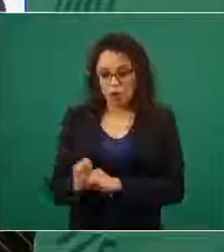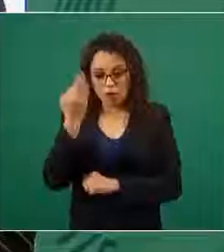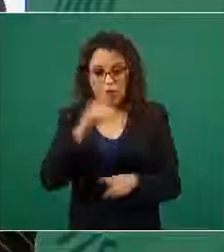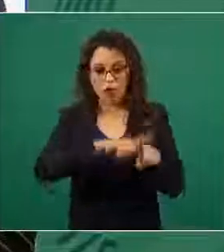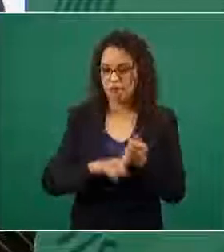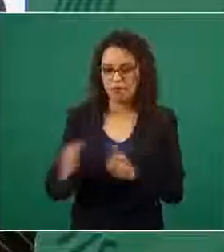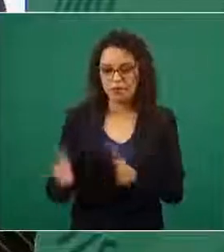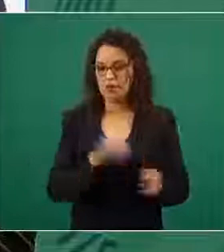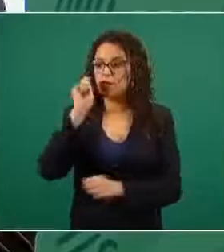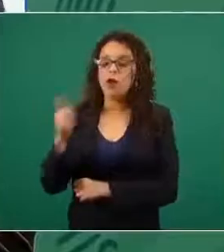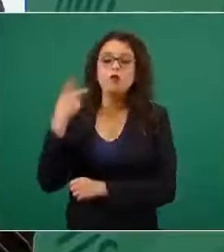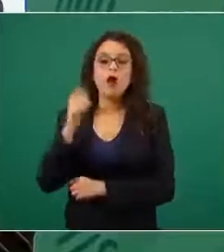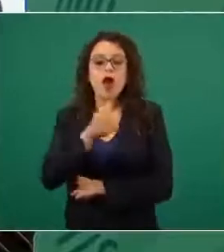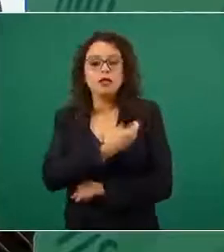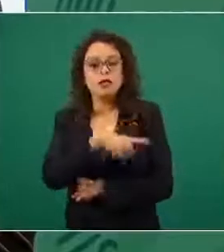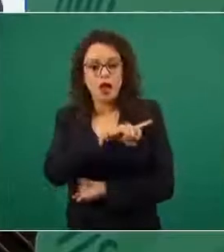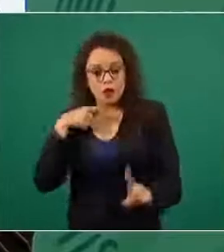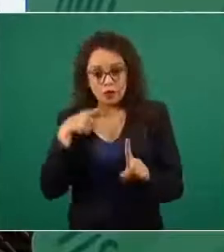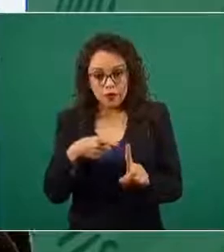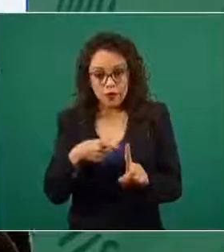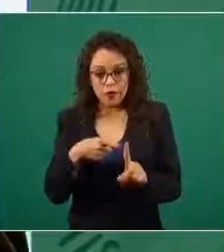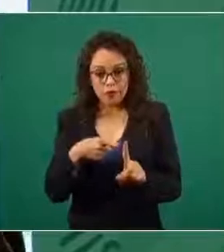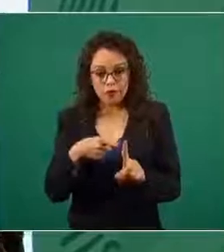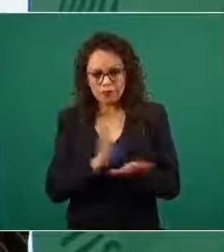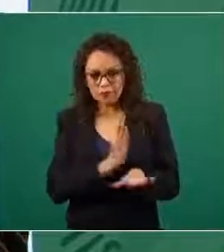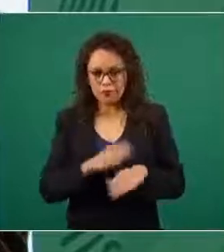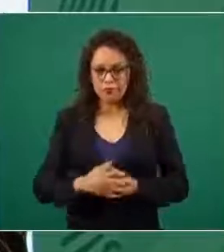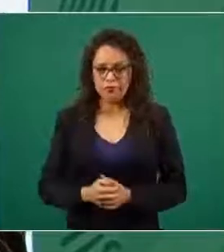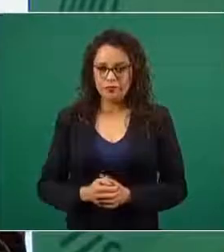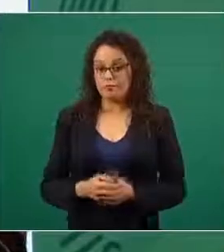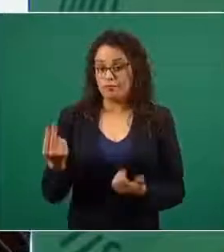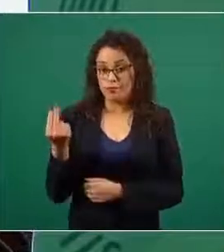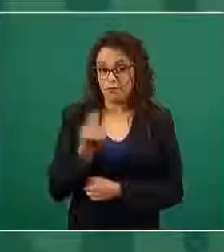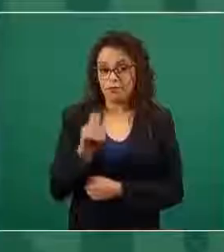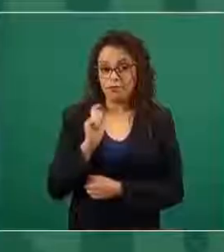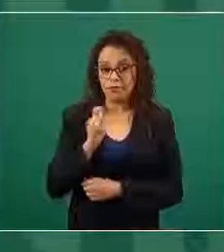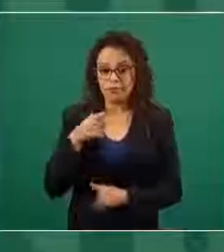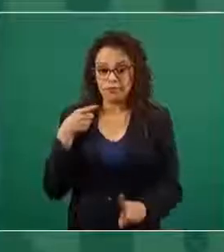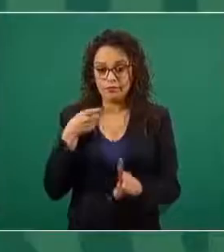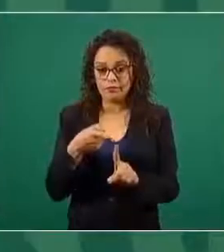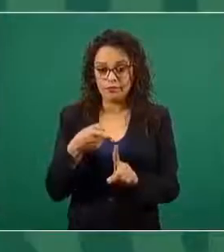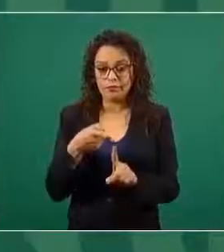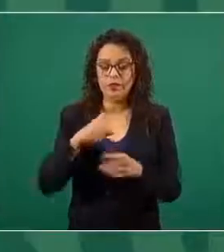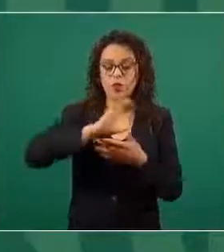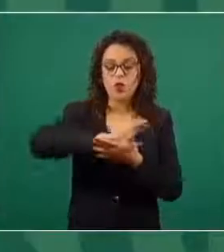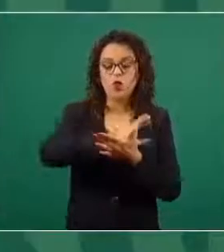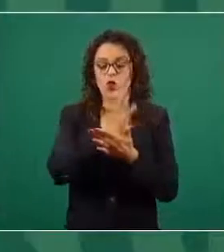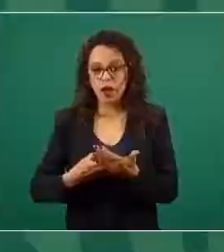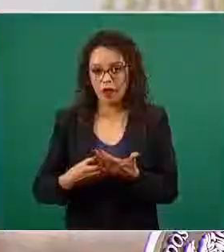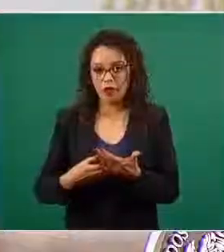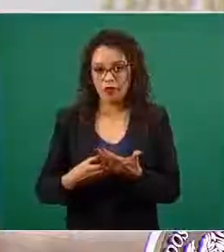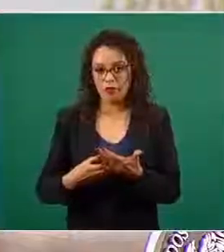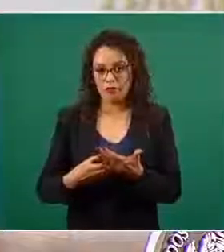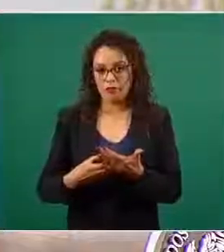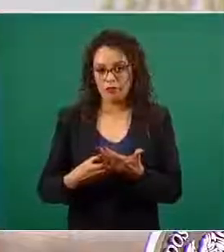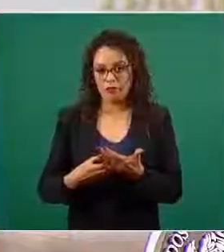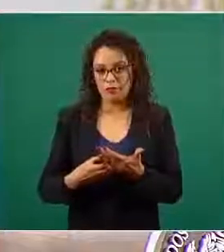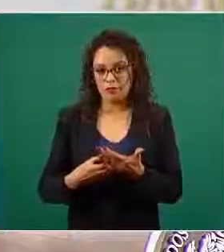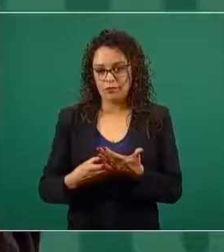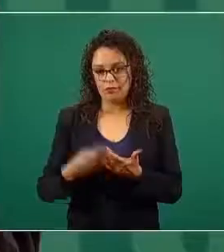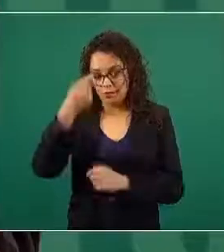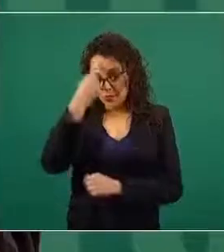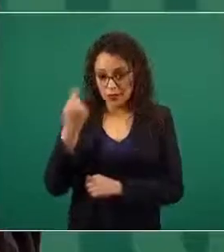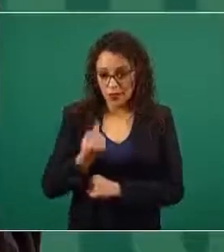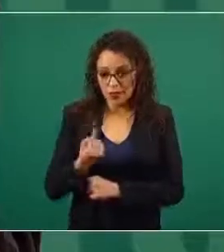política de salud, la aplicación de la política sanitaria. Independientemente de eso, pues tiene que ver con los contratos que se hagan para tener nosotros